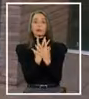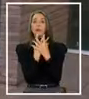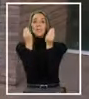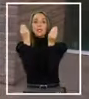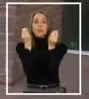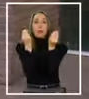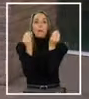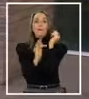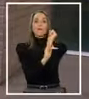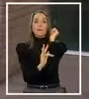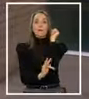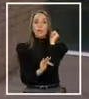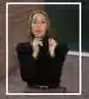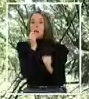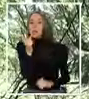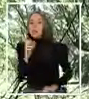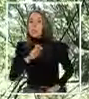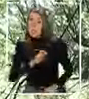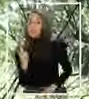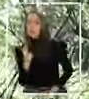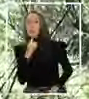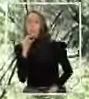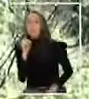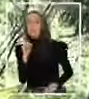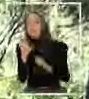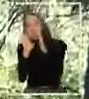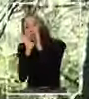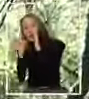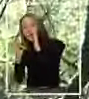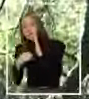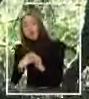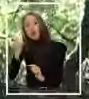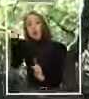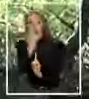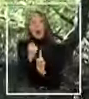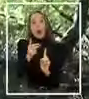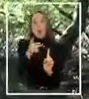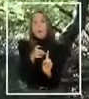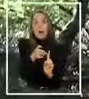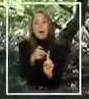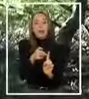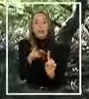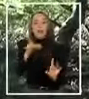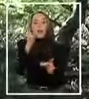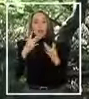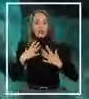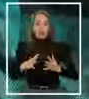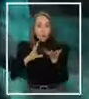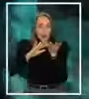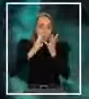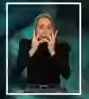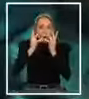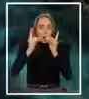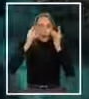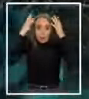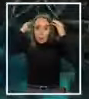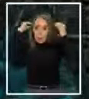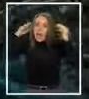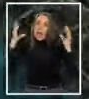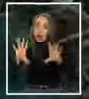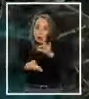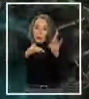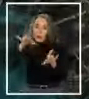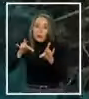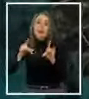fiscalía, los imputados ya habrían confesado el homicidio, además del hallazgo de restos biológicos en el sector que deben